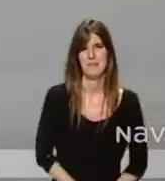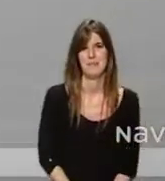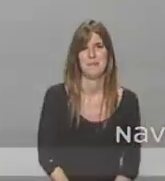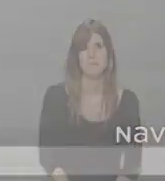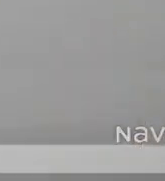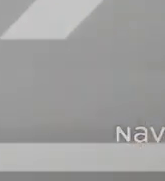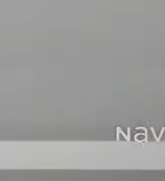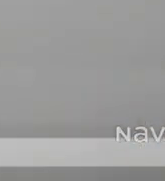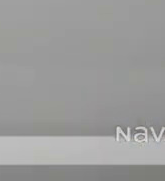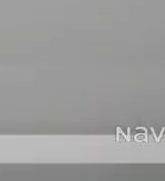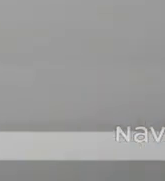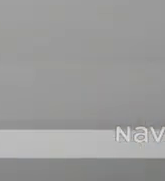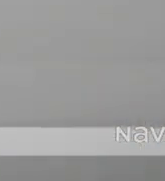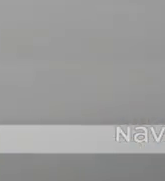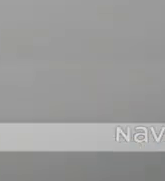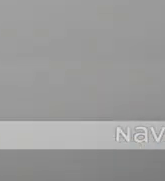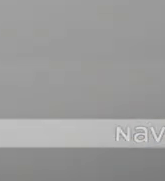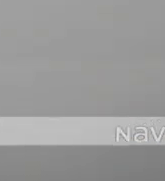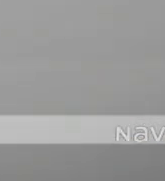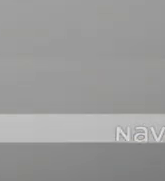Adiós. Adiós. Adiós. Adiós. Adiós.